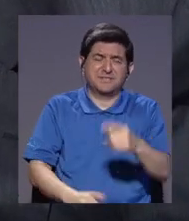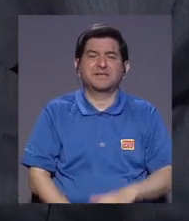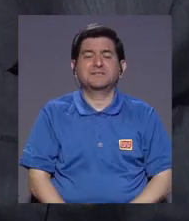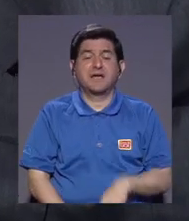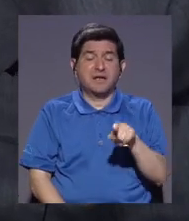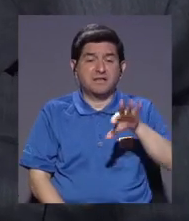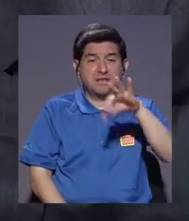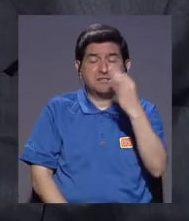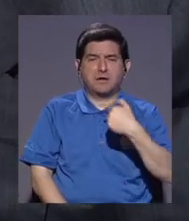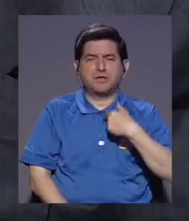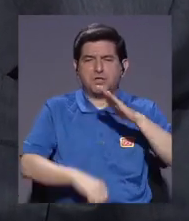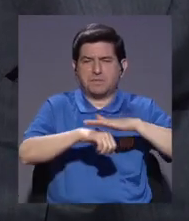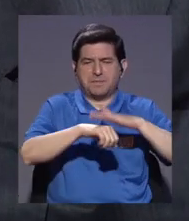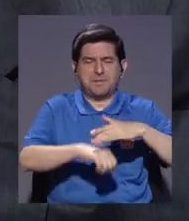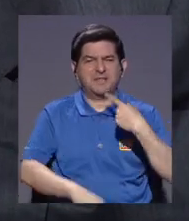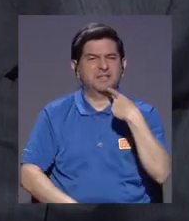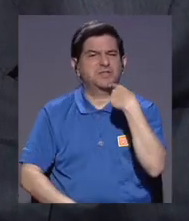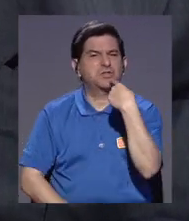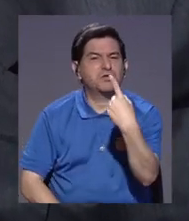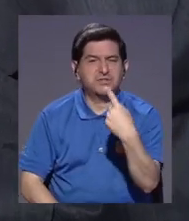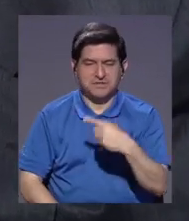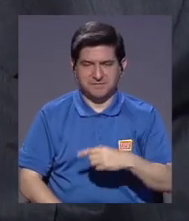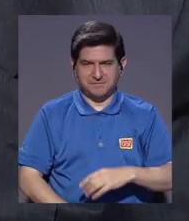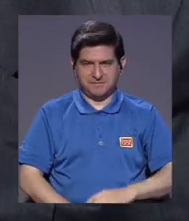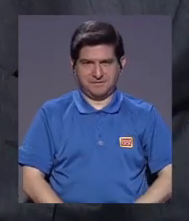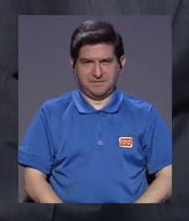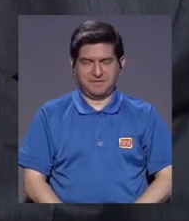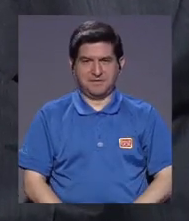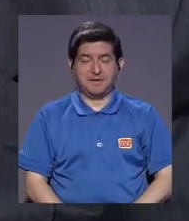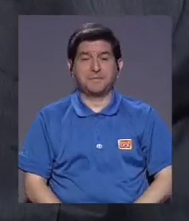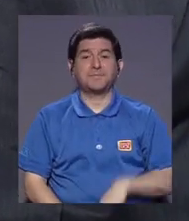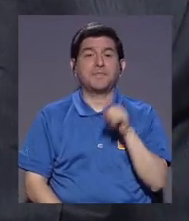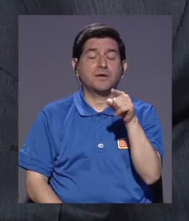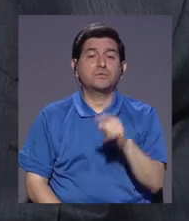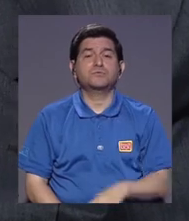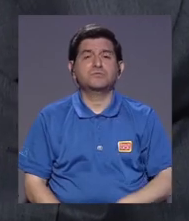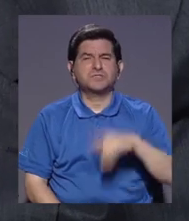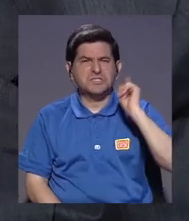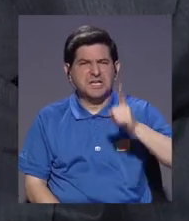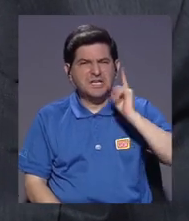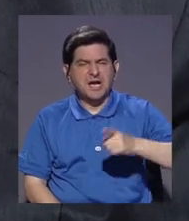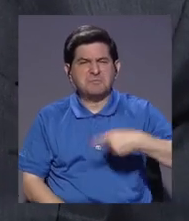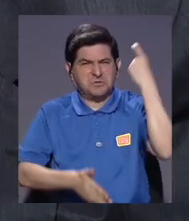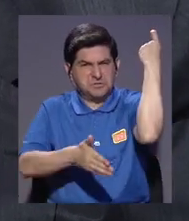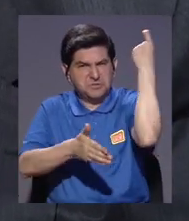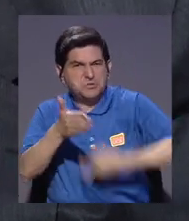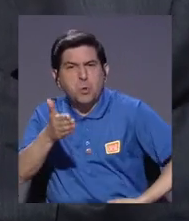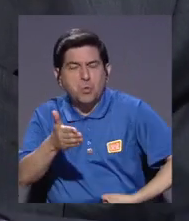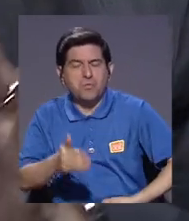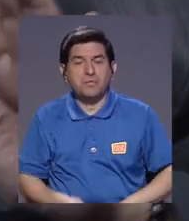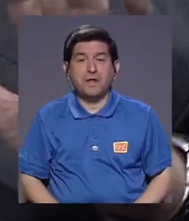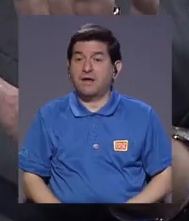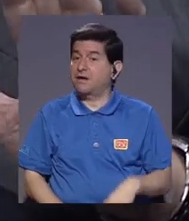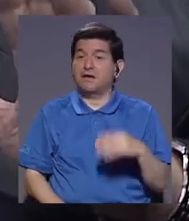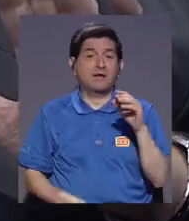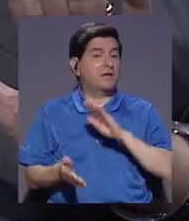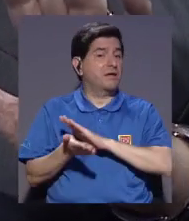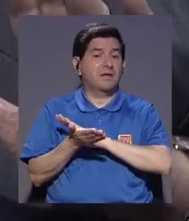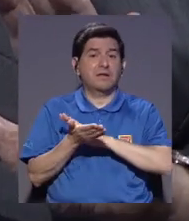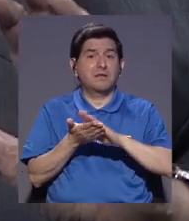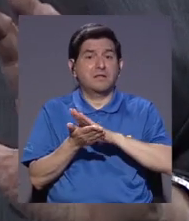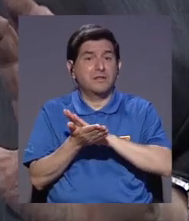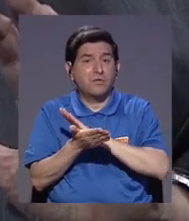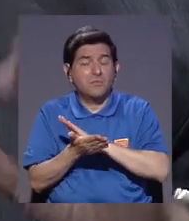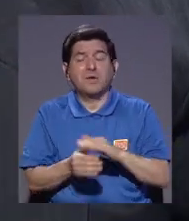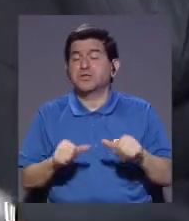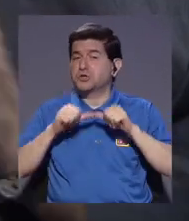por este medio me permite indicarle le permite decirle que reciba una severa amonestación y hasta ahí llegué y de